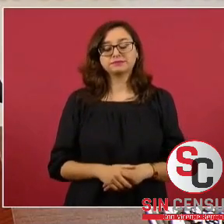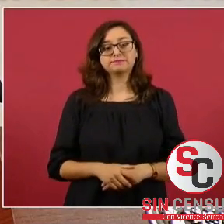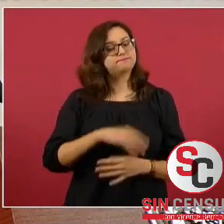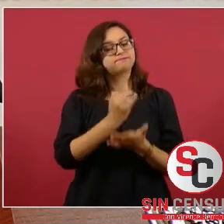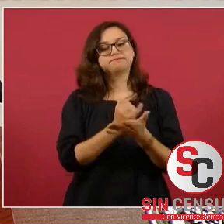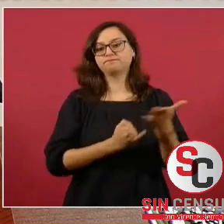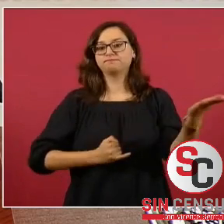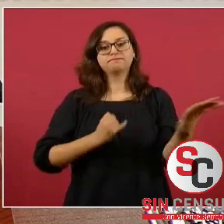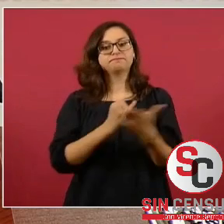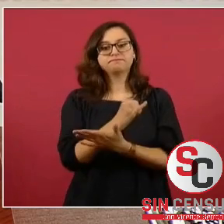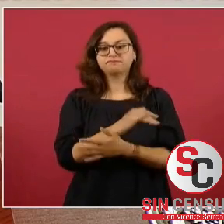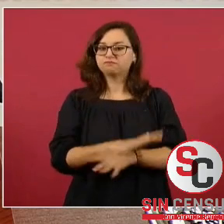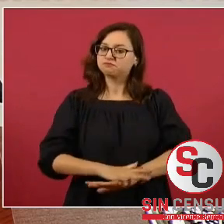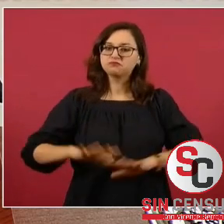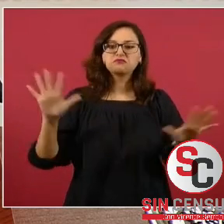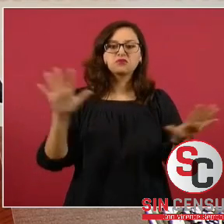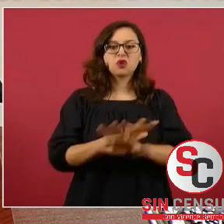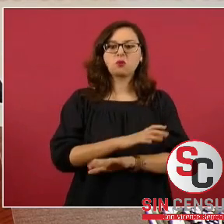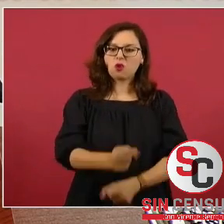atrevidas